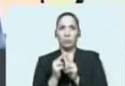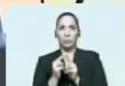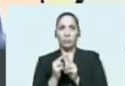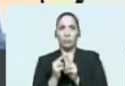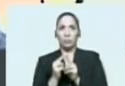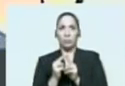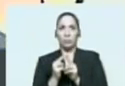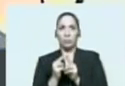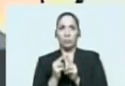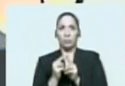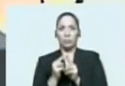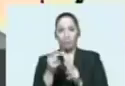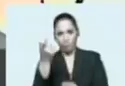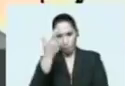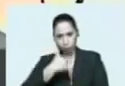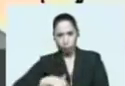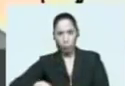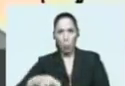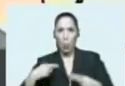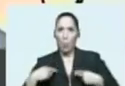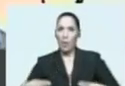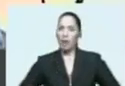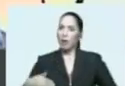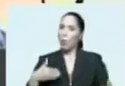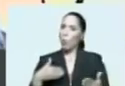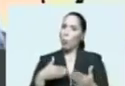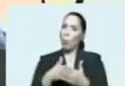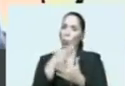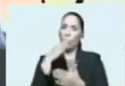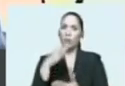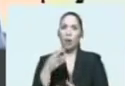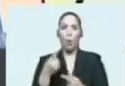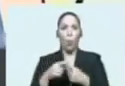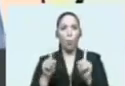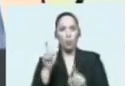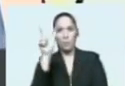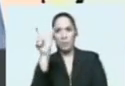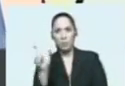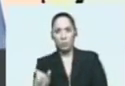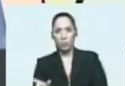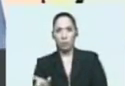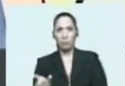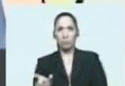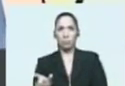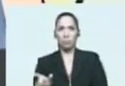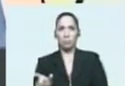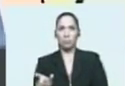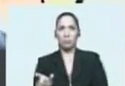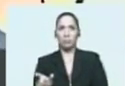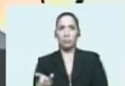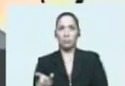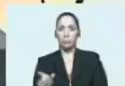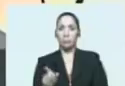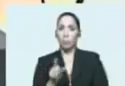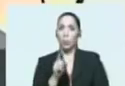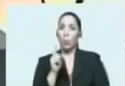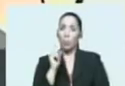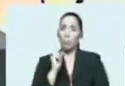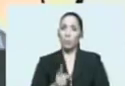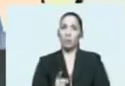la condición humana contra otro ser humano todavía es obligatorio